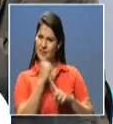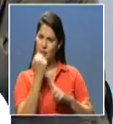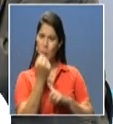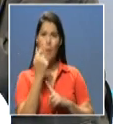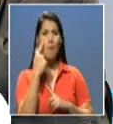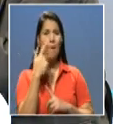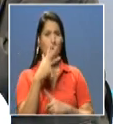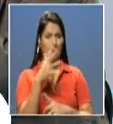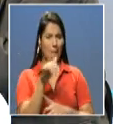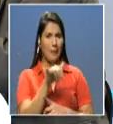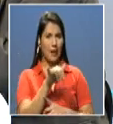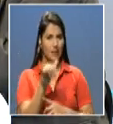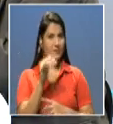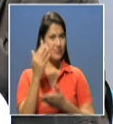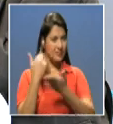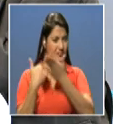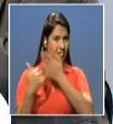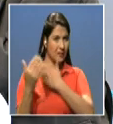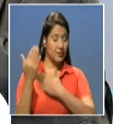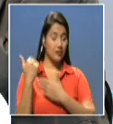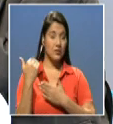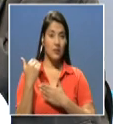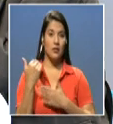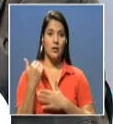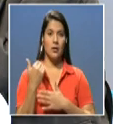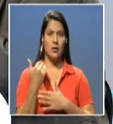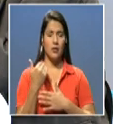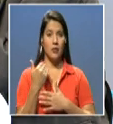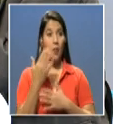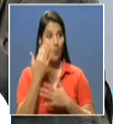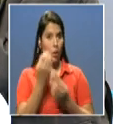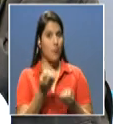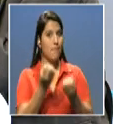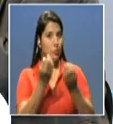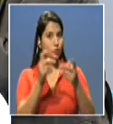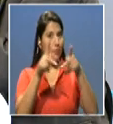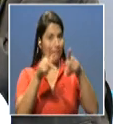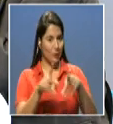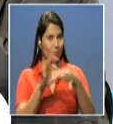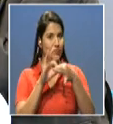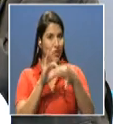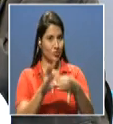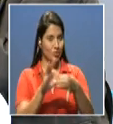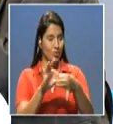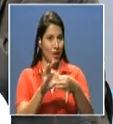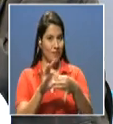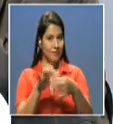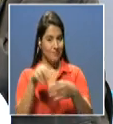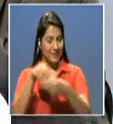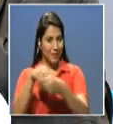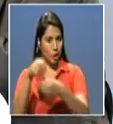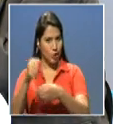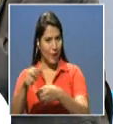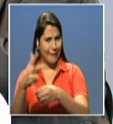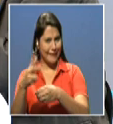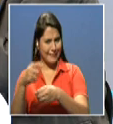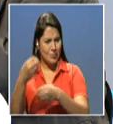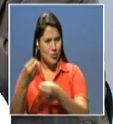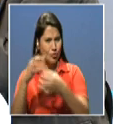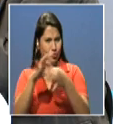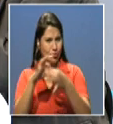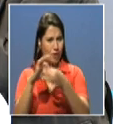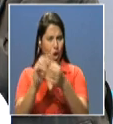Estamos hablando de un hecho histórico, porque son varios los involucrados de la Sala Tercera en una situación como esta, del tema